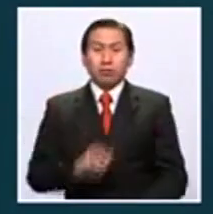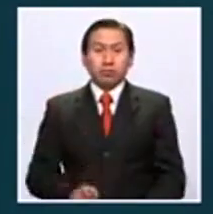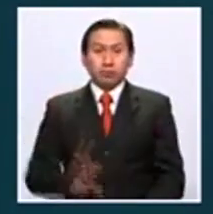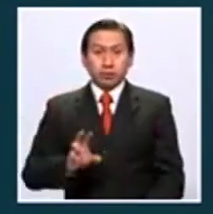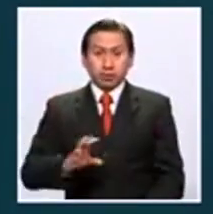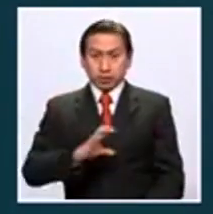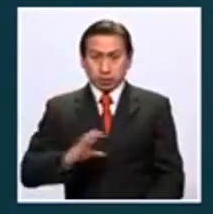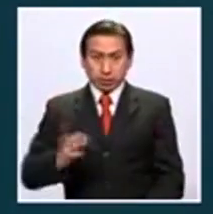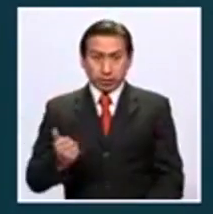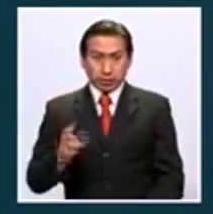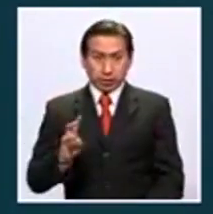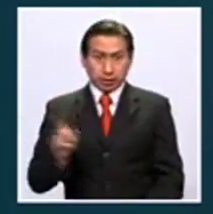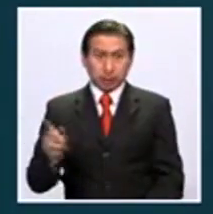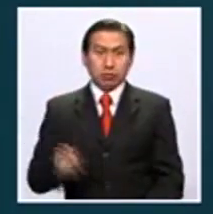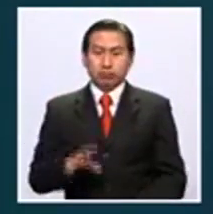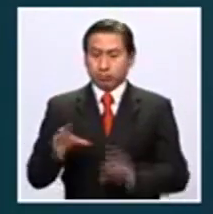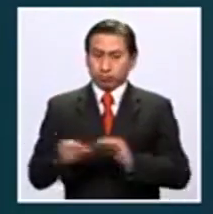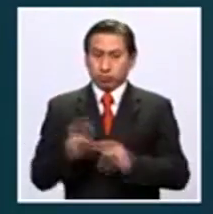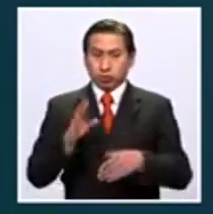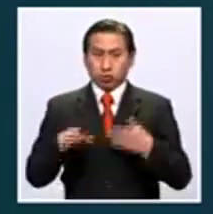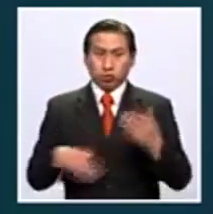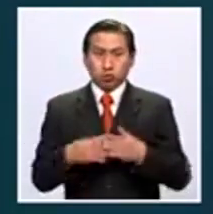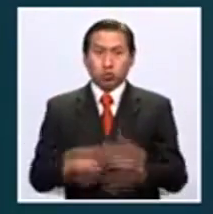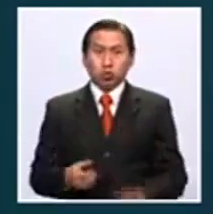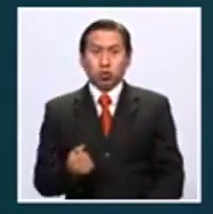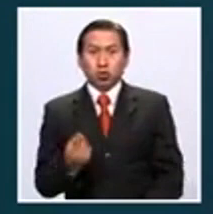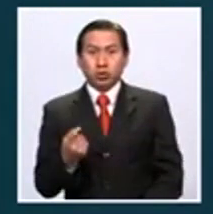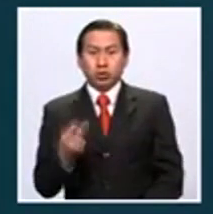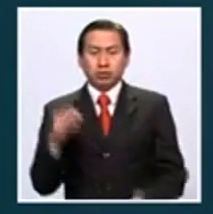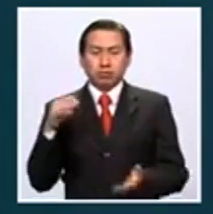contagios 317, personas contagiadas